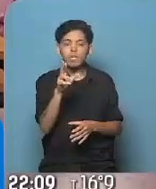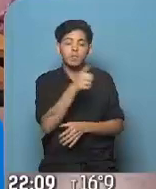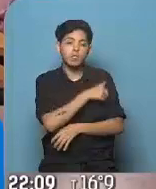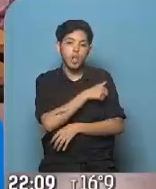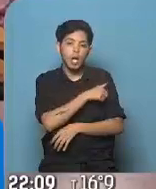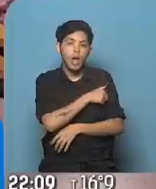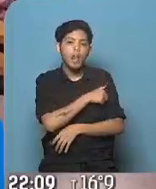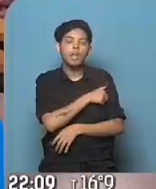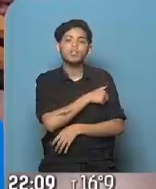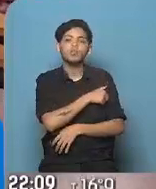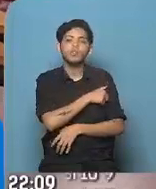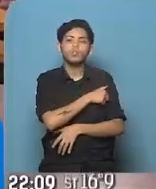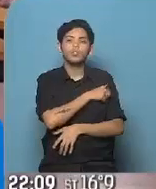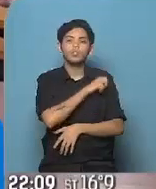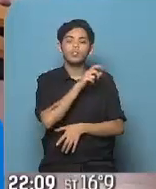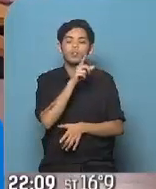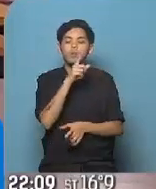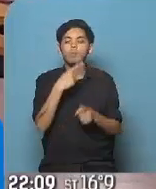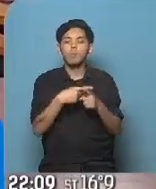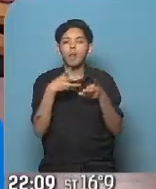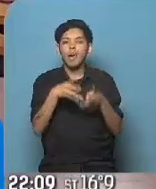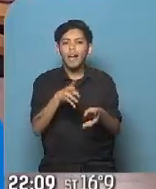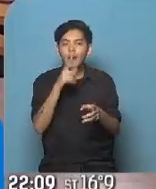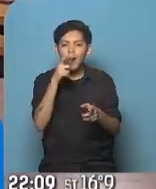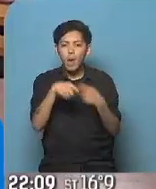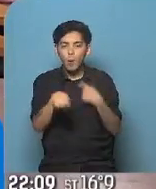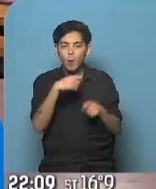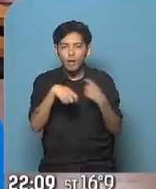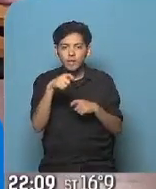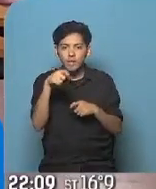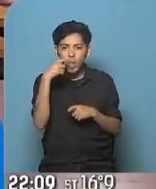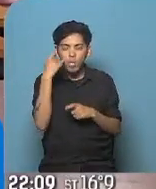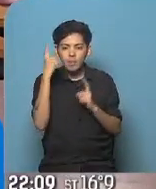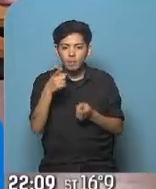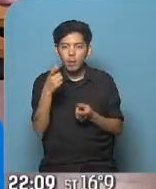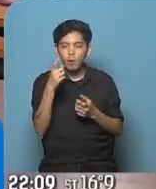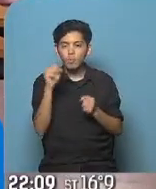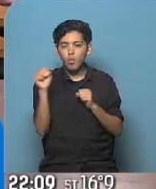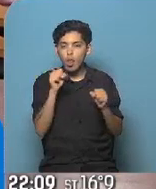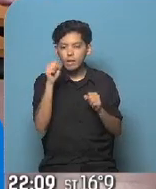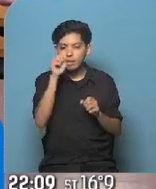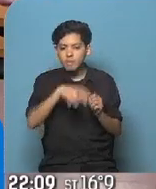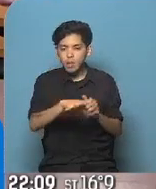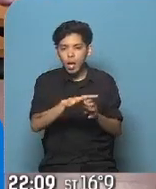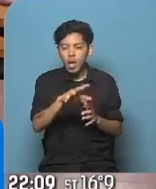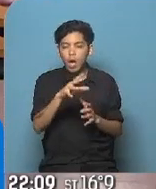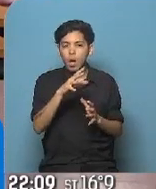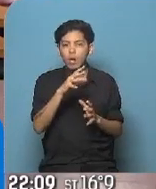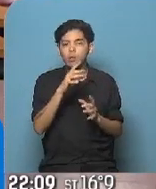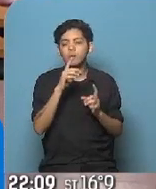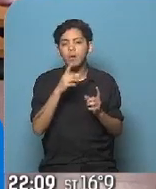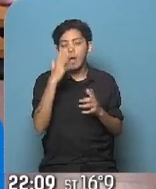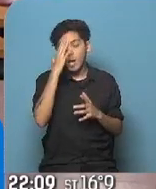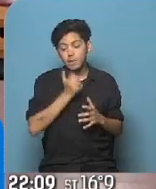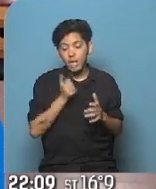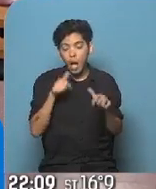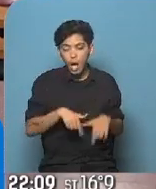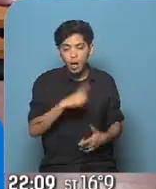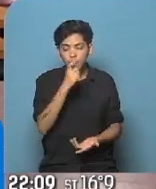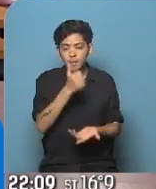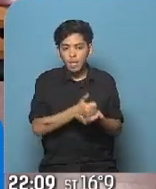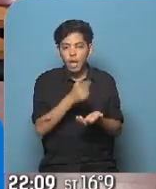asolada por las guerras de narcos, pero también por una violencia urbana y demás, y donde el ejército ahora está, por decisión de